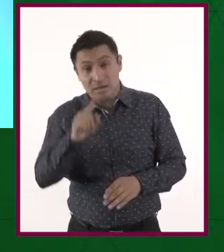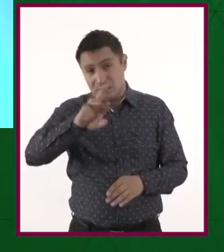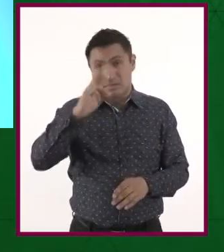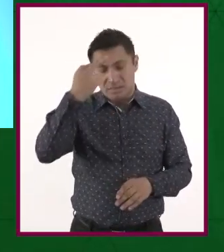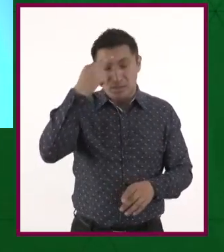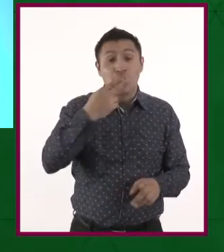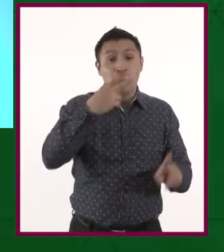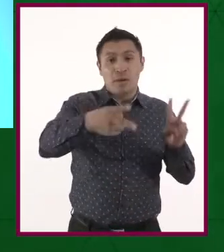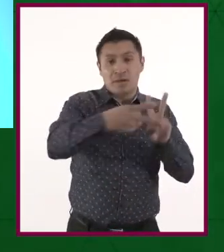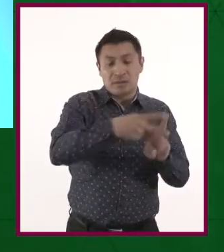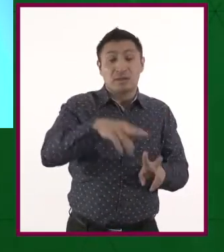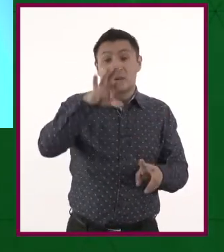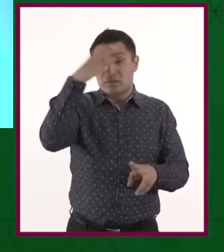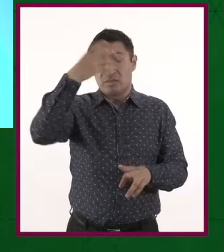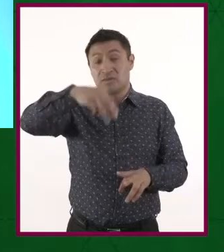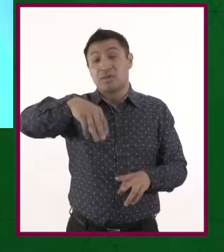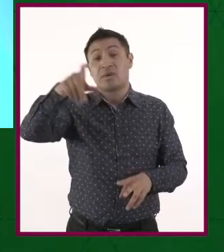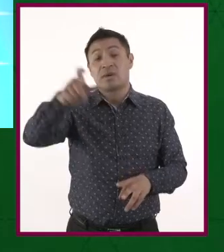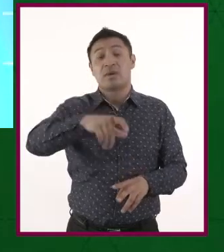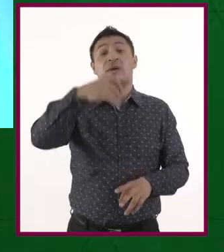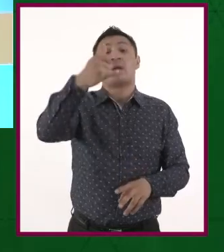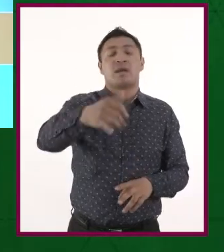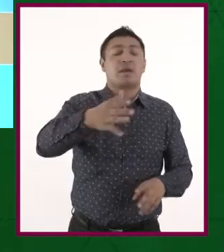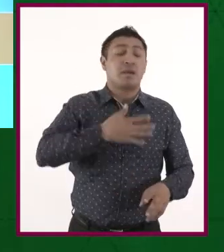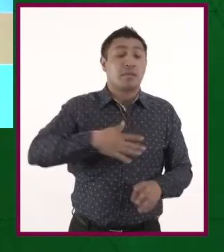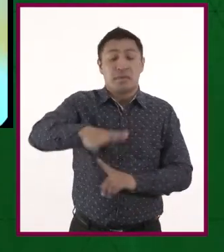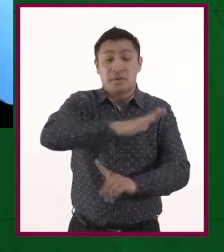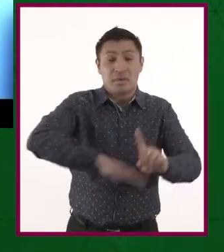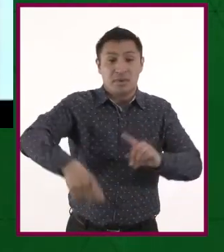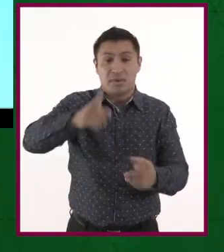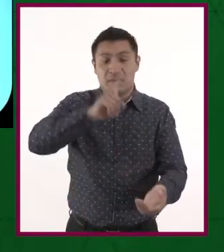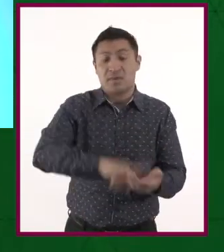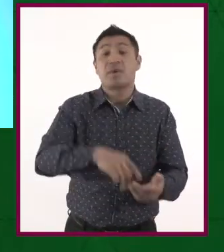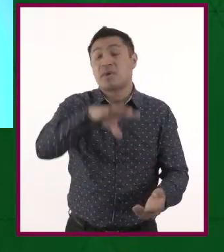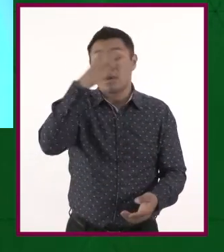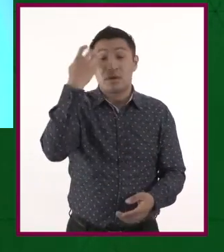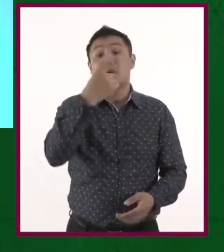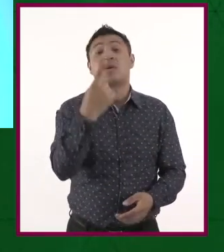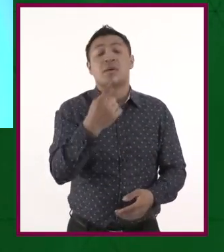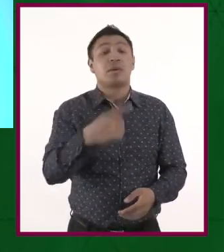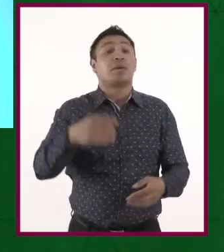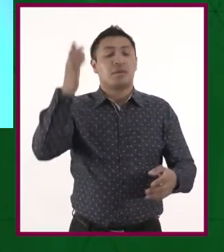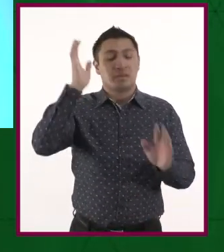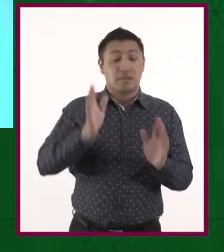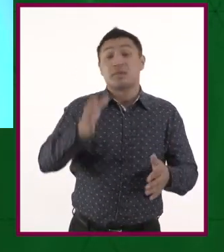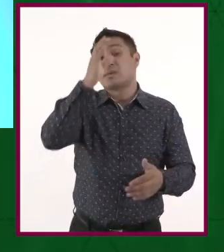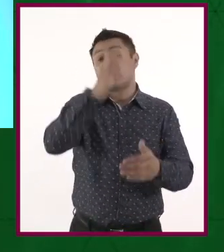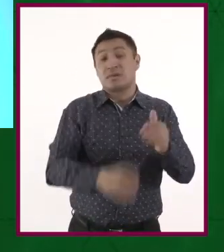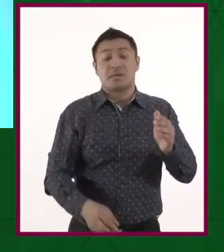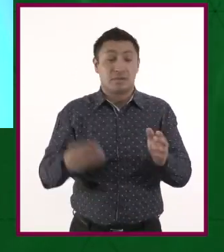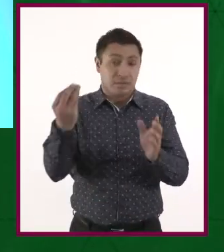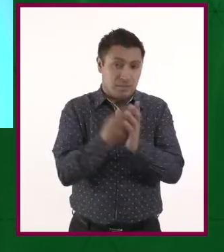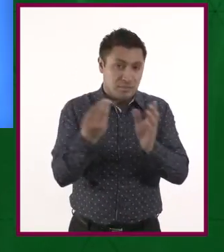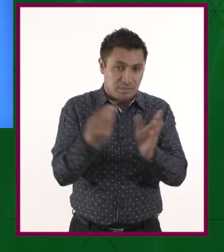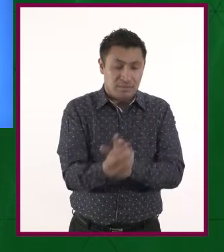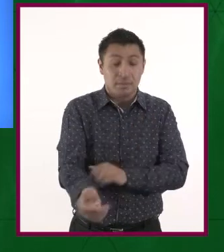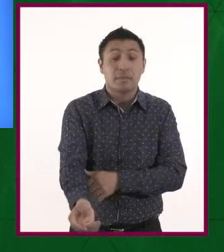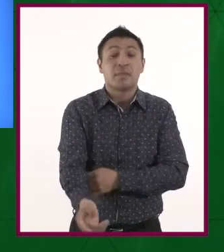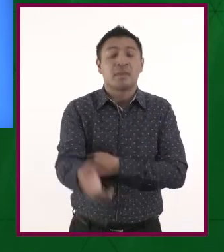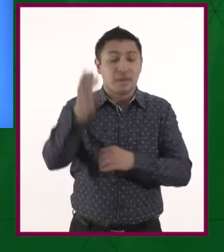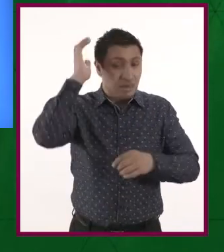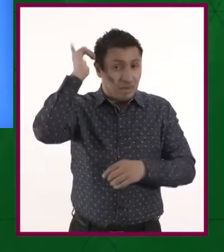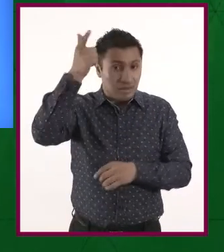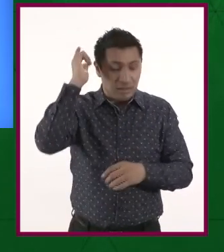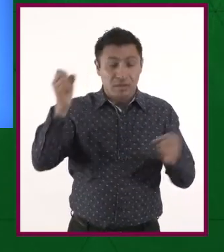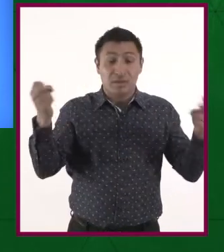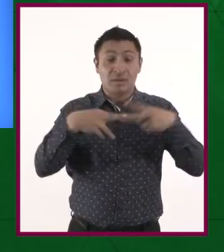hashtags FotográficaMX y mi entorno en una foto. Hemos llegado al final de nuestra cápsula. Te